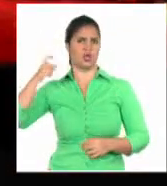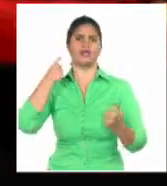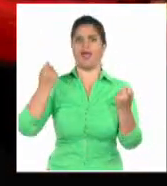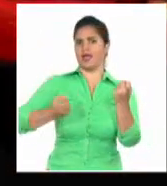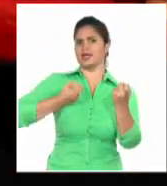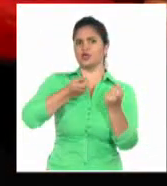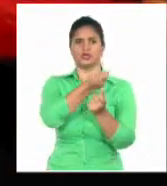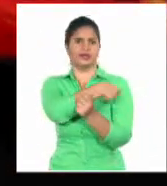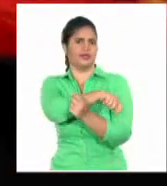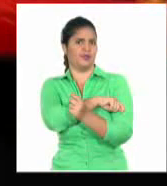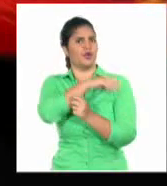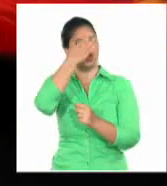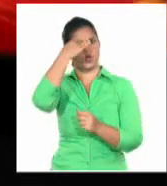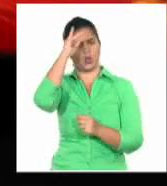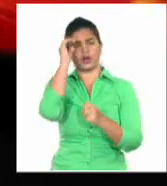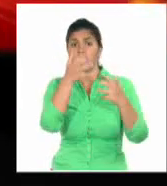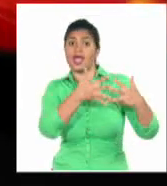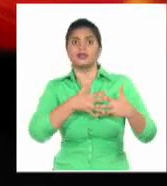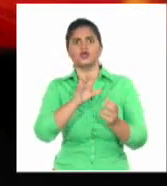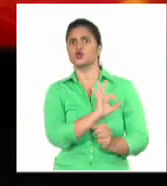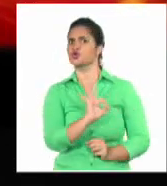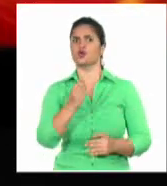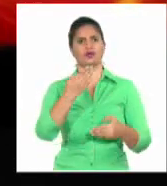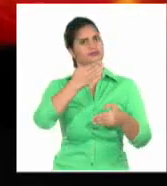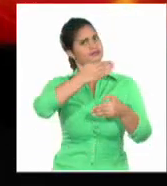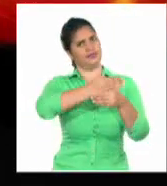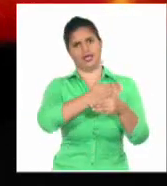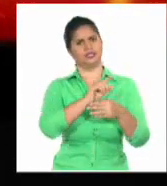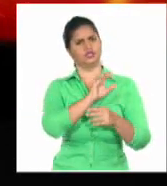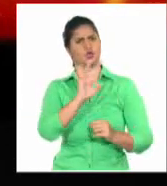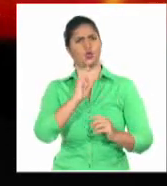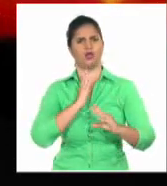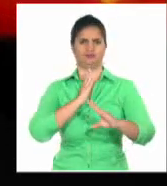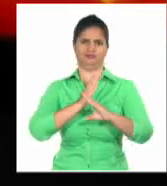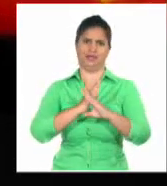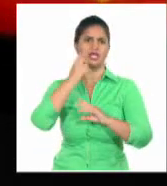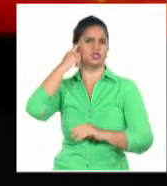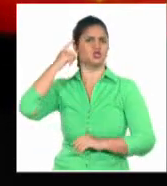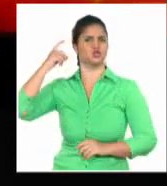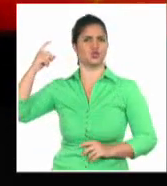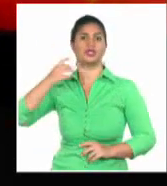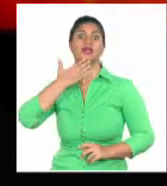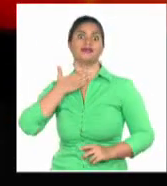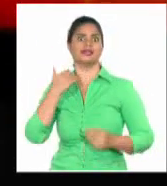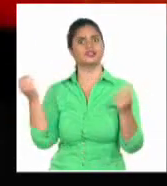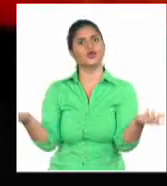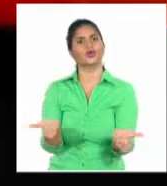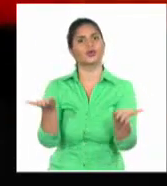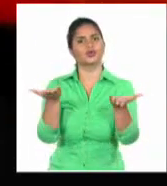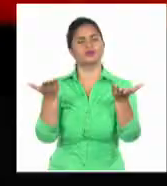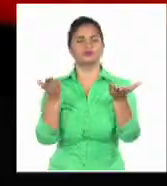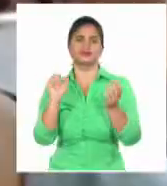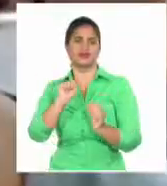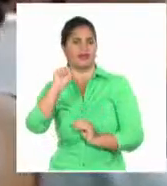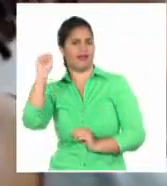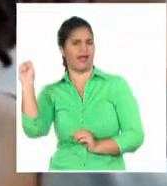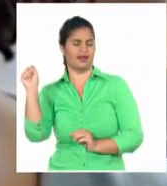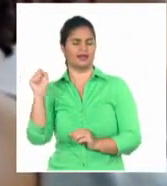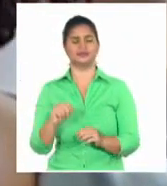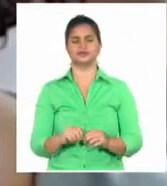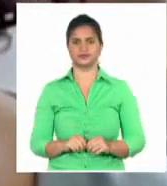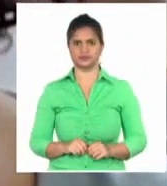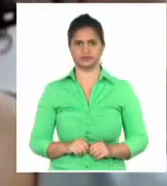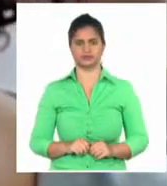Alonso Grau destacó los valores de la obra de Nancy Morejón y la vitalidad de la poesía cubana indisolublemente ligada con la